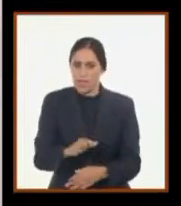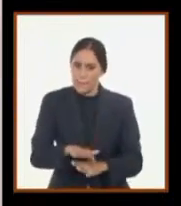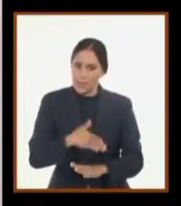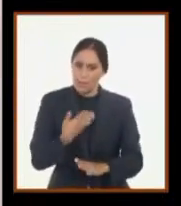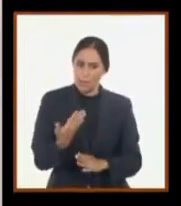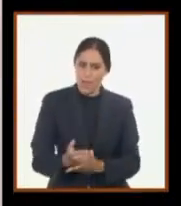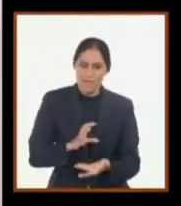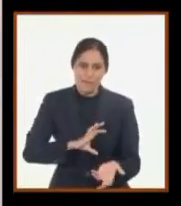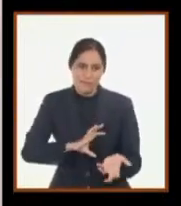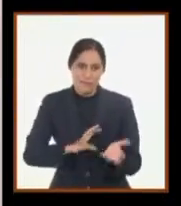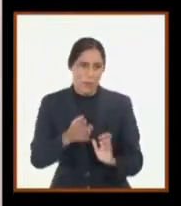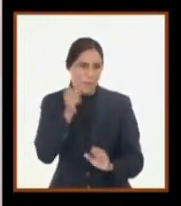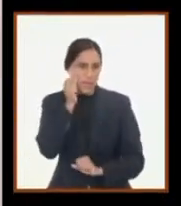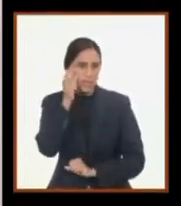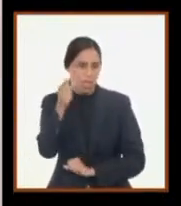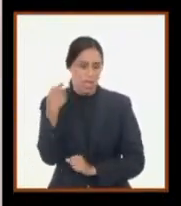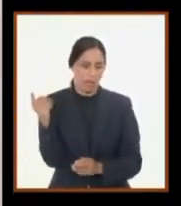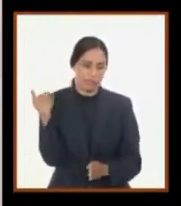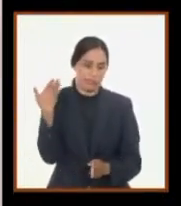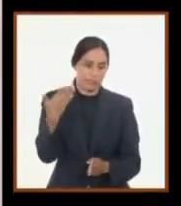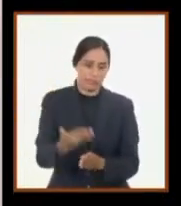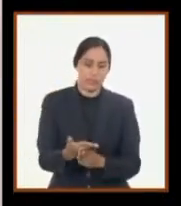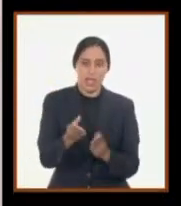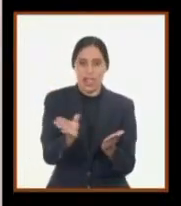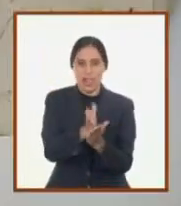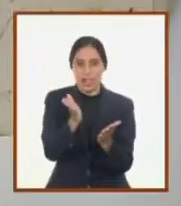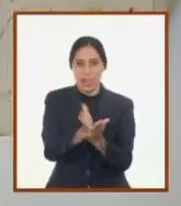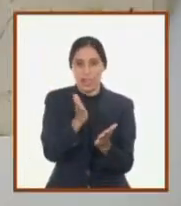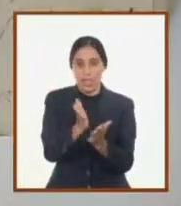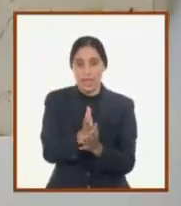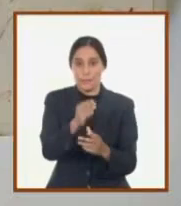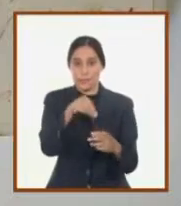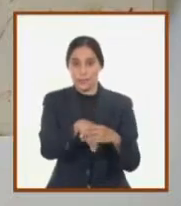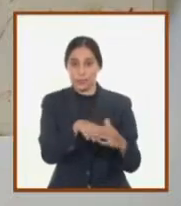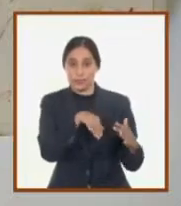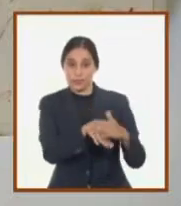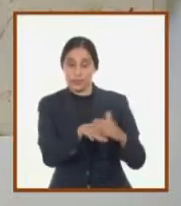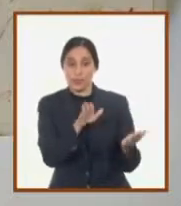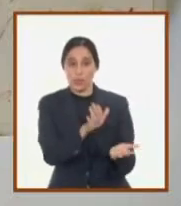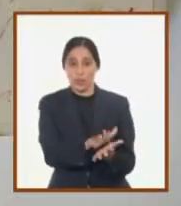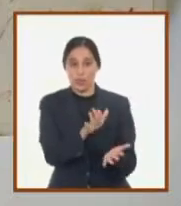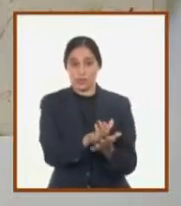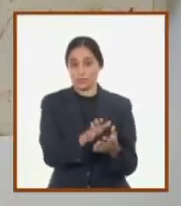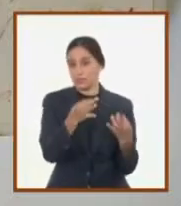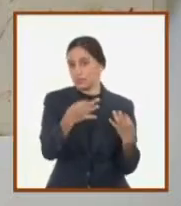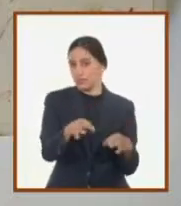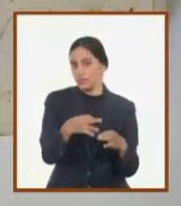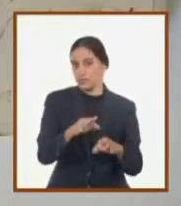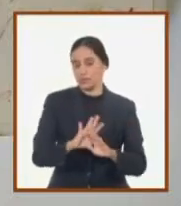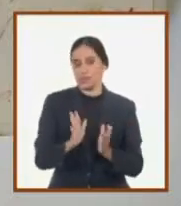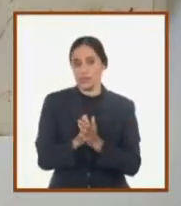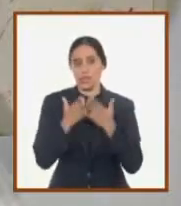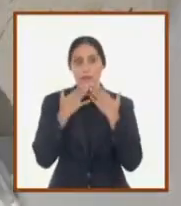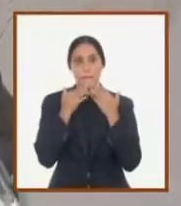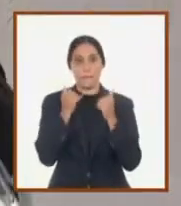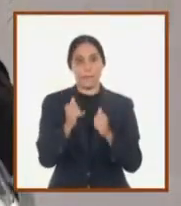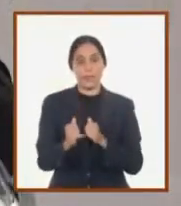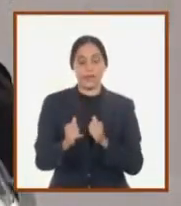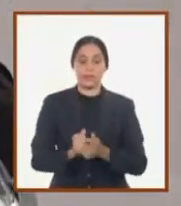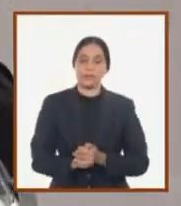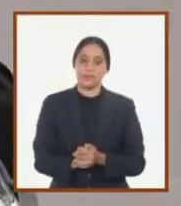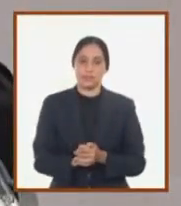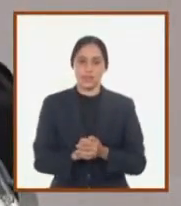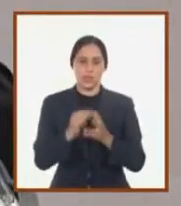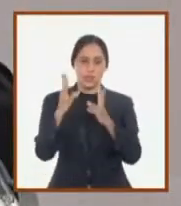perspectiva aquellos acontecimientos en sus libros icónicos noos están ahí la ofensiva y la contraofensiva que guardan un número